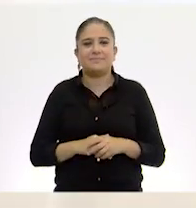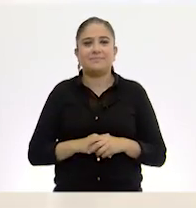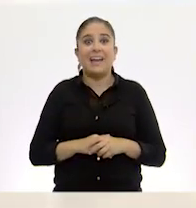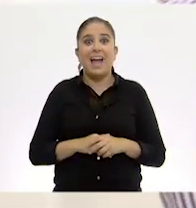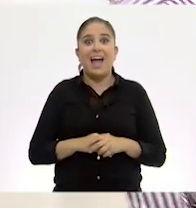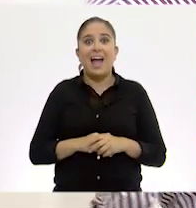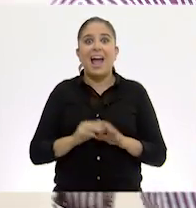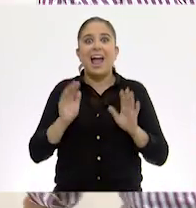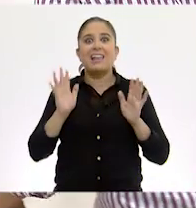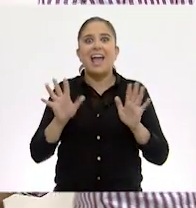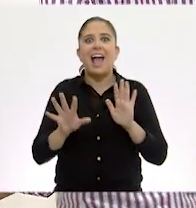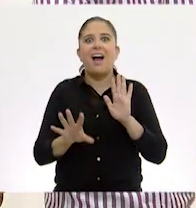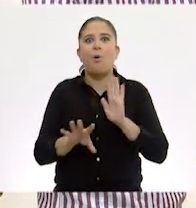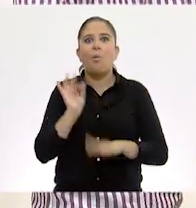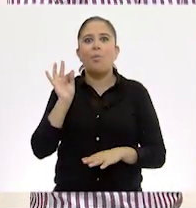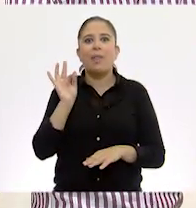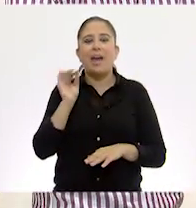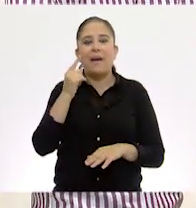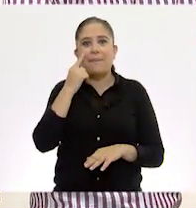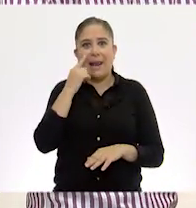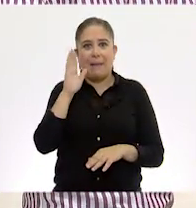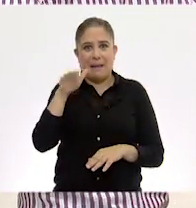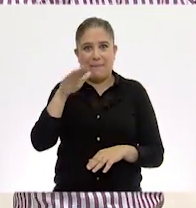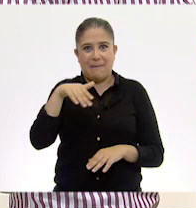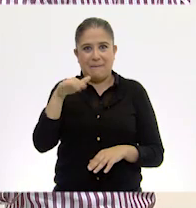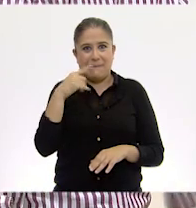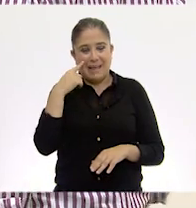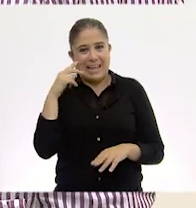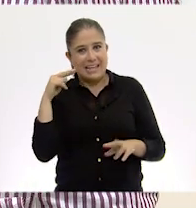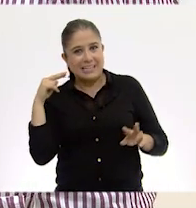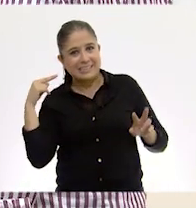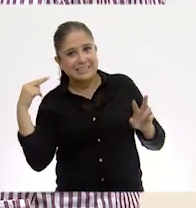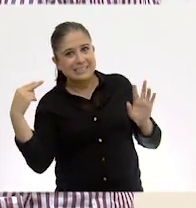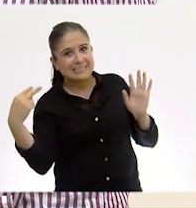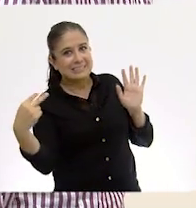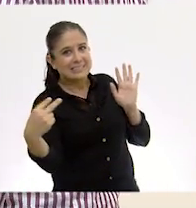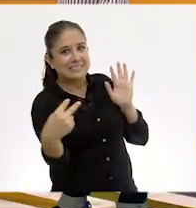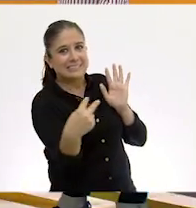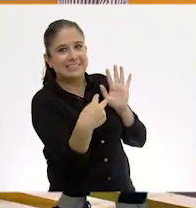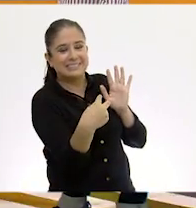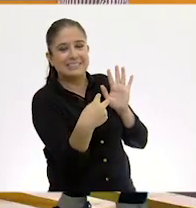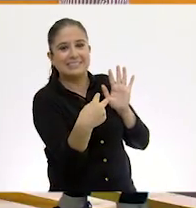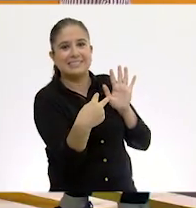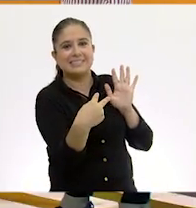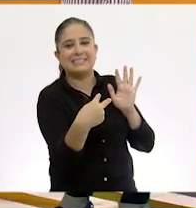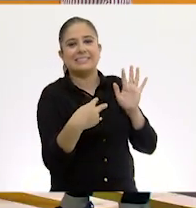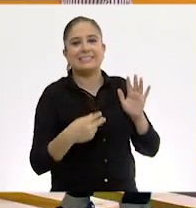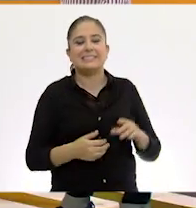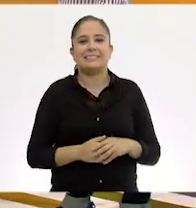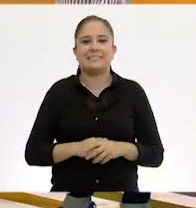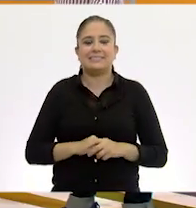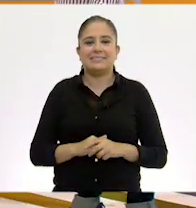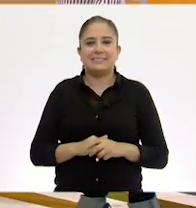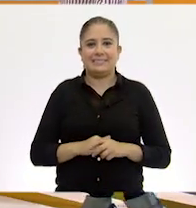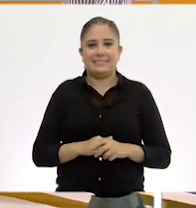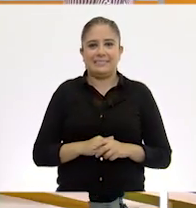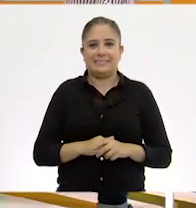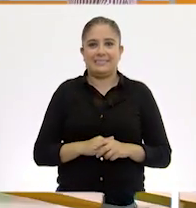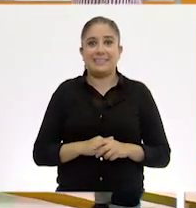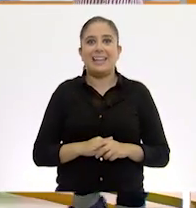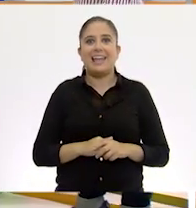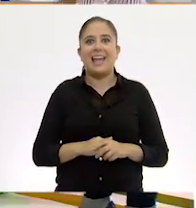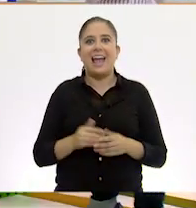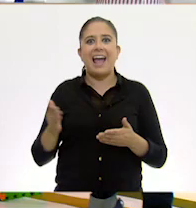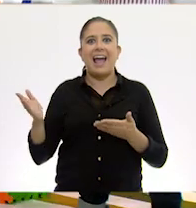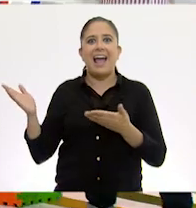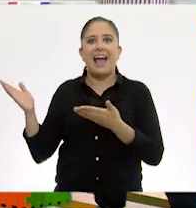La acabo de encontrar. Está aquí atrás, miren. Tan, tan, tan, tan, tan, tan, tan, tan. Aquí